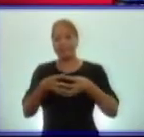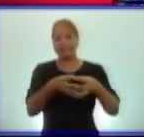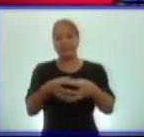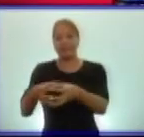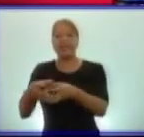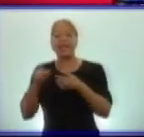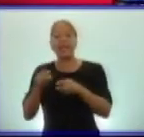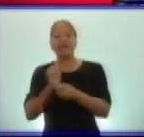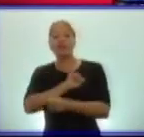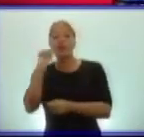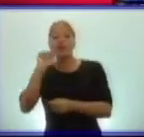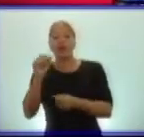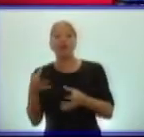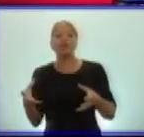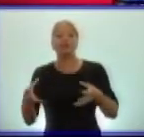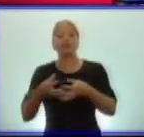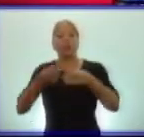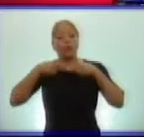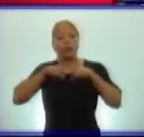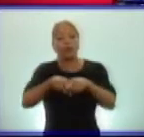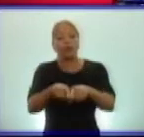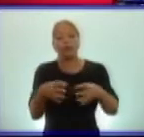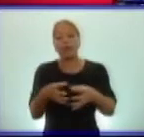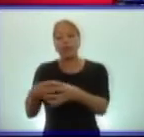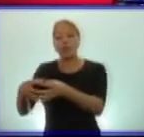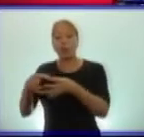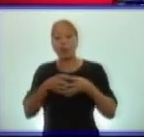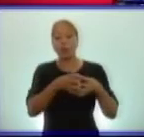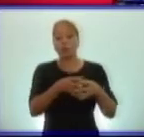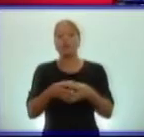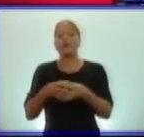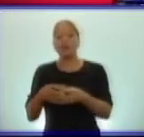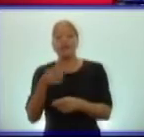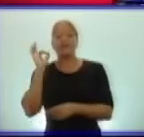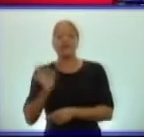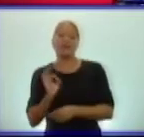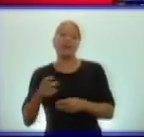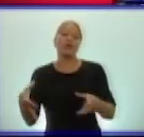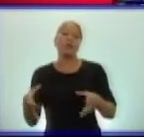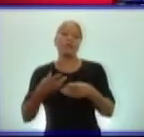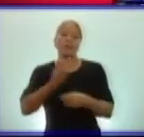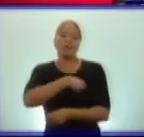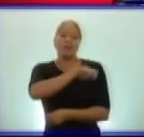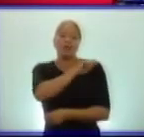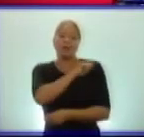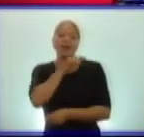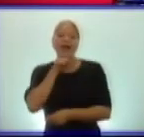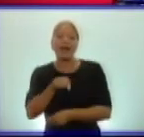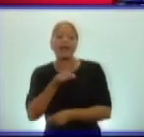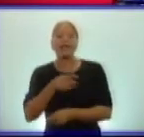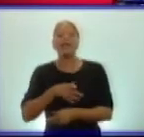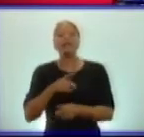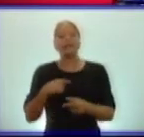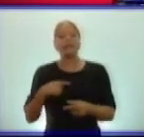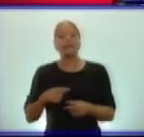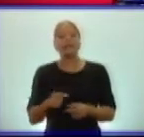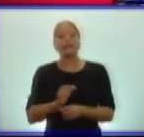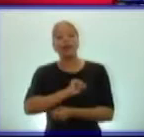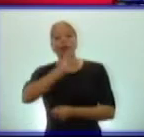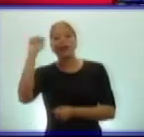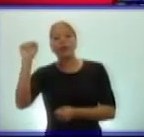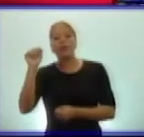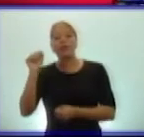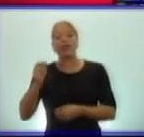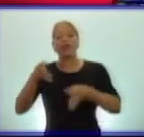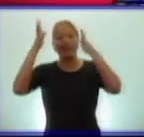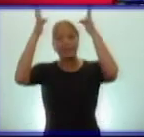través de esa unión que se fueron dando la formación de verdaderos pueblos, entre los que se encuentran precisamente el reino de los francos, que es a lo